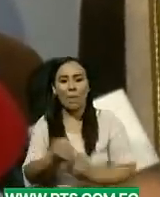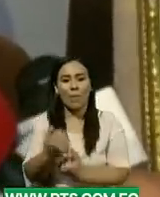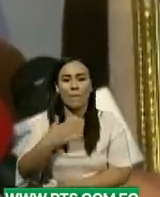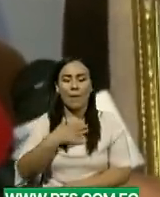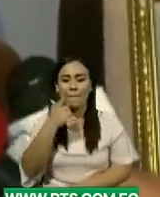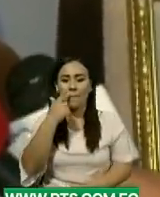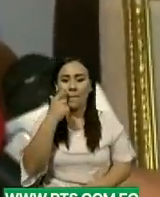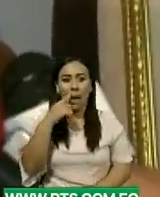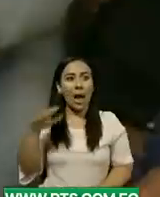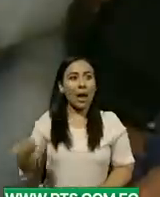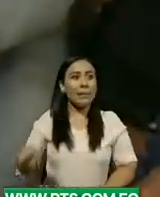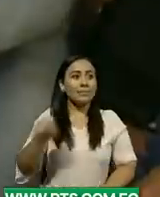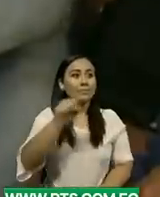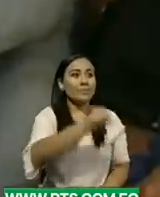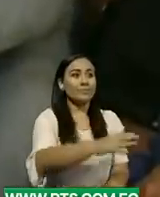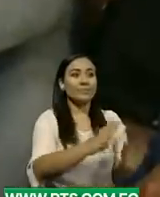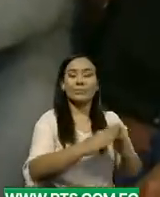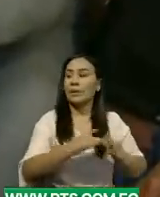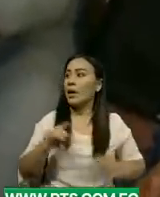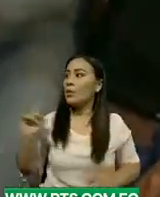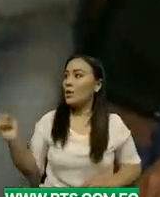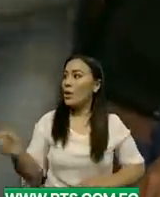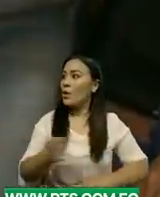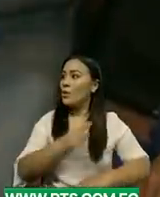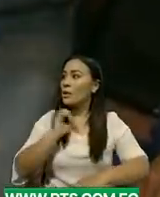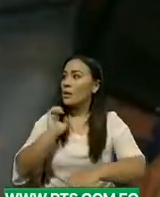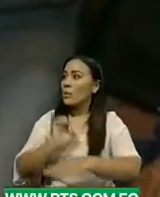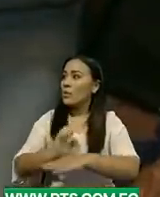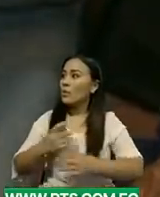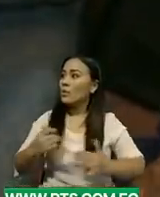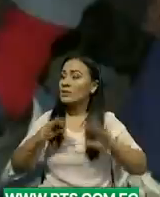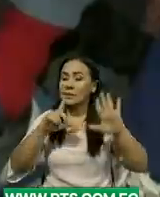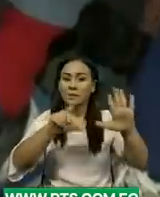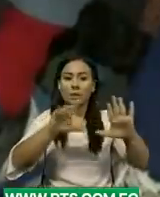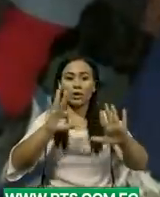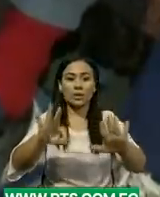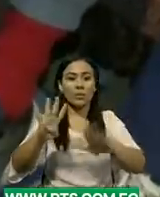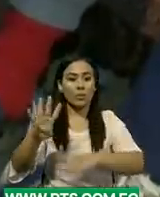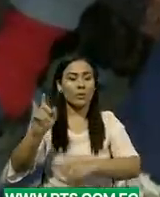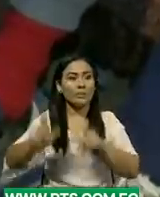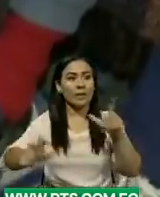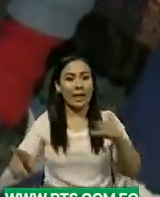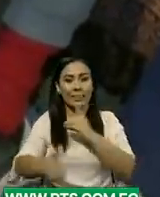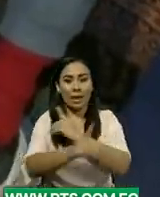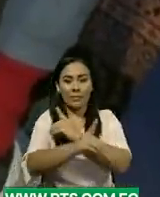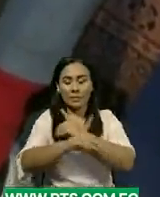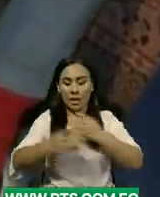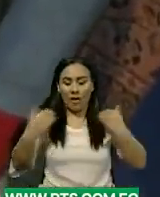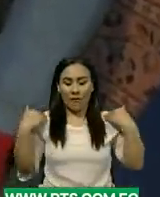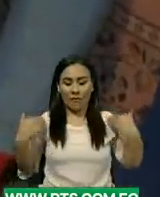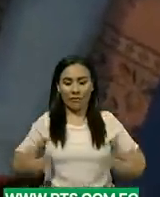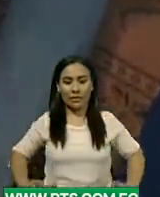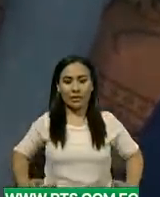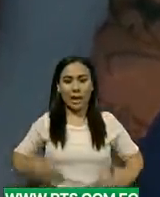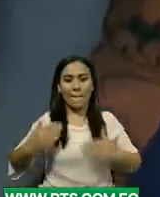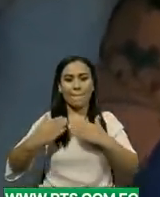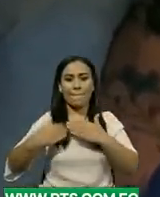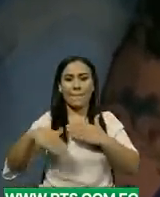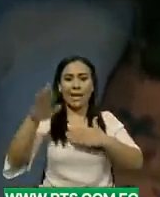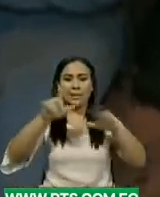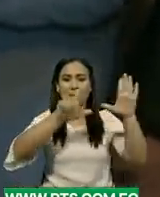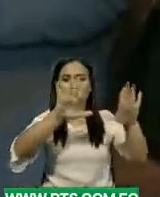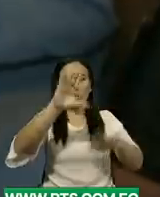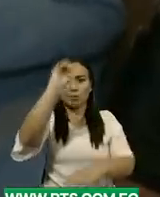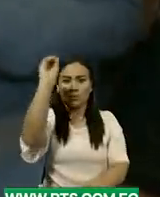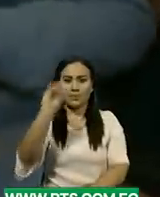no tener que salir de su hogar. Como él, a nivel nacional, 784 personas con discapacidad física, superior al 75%